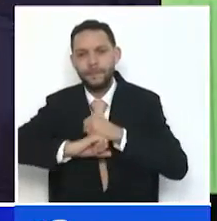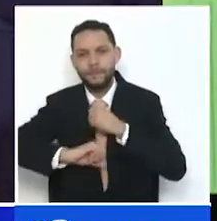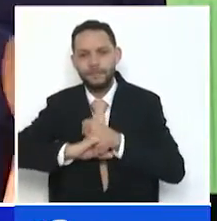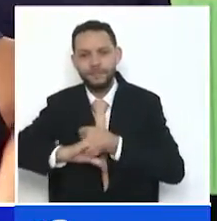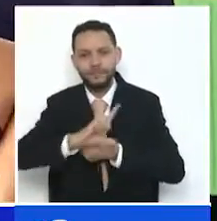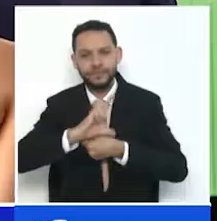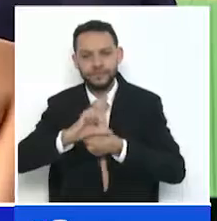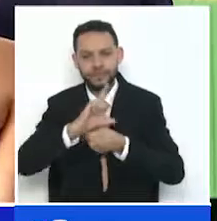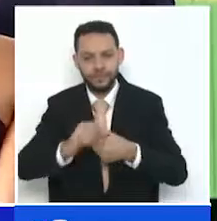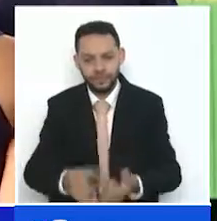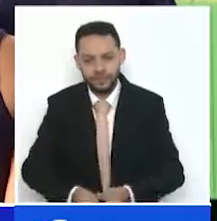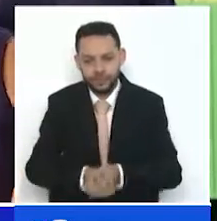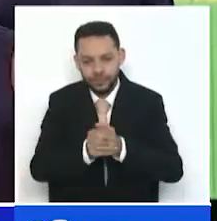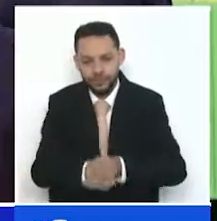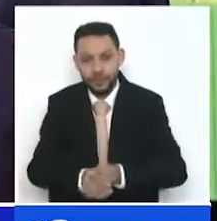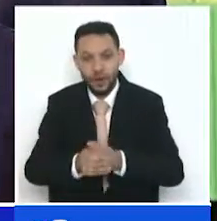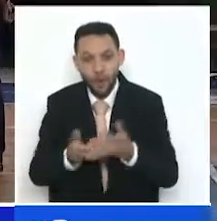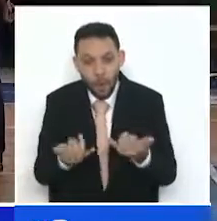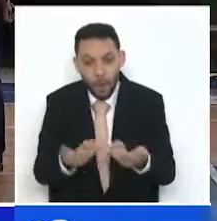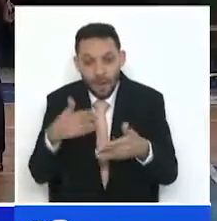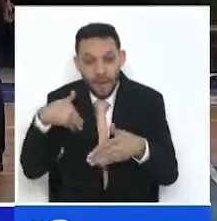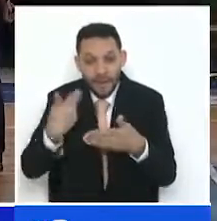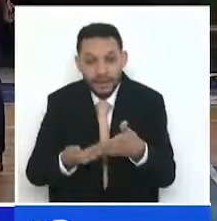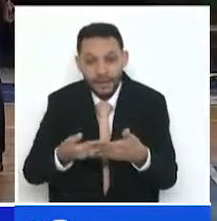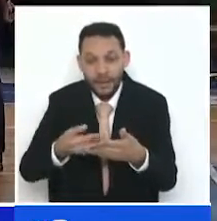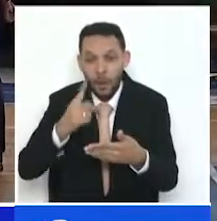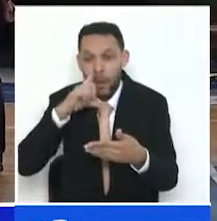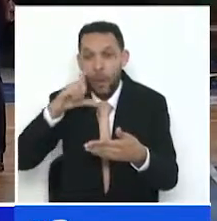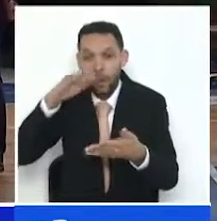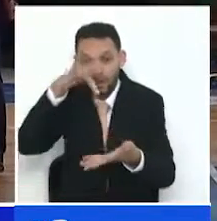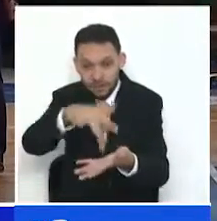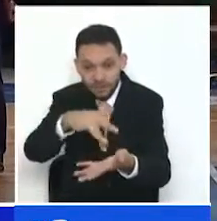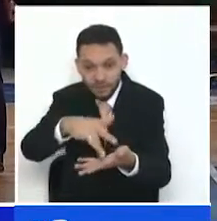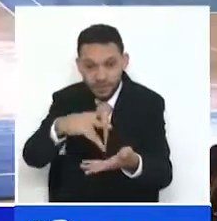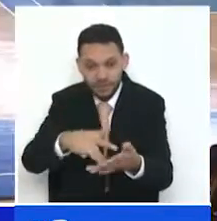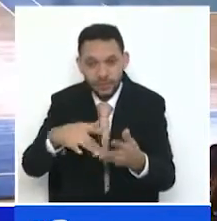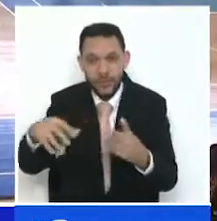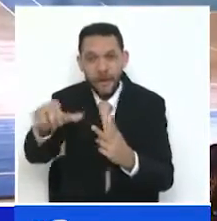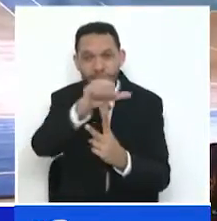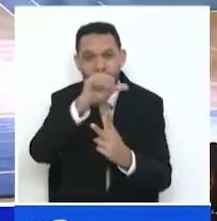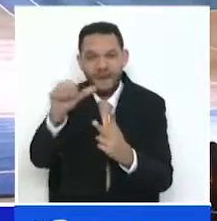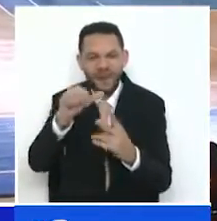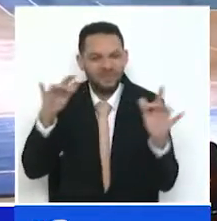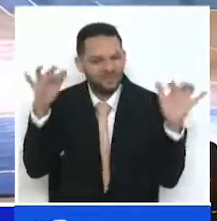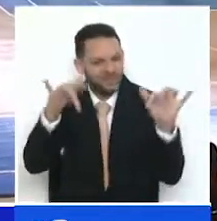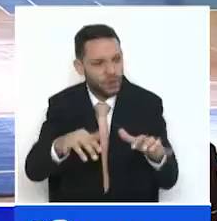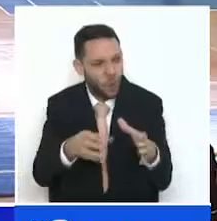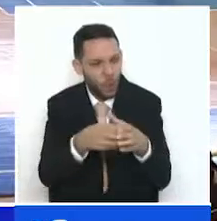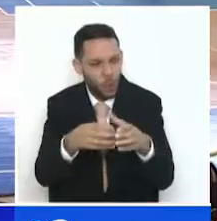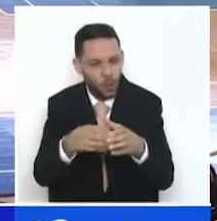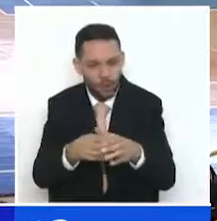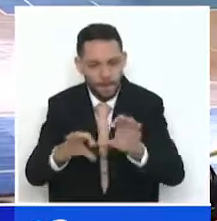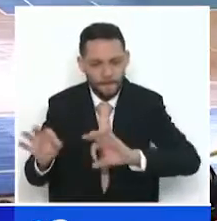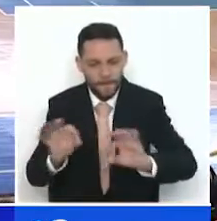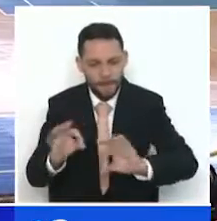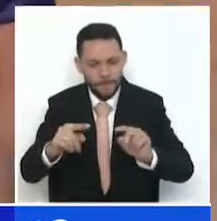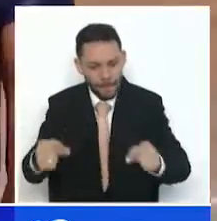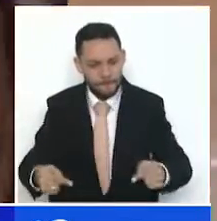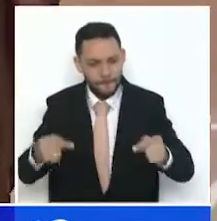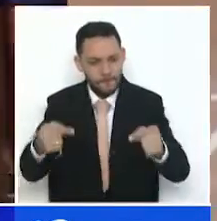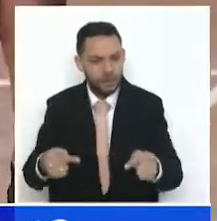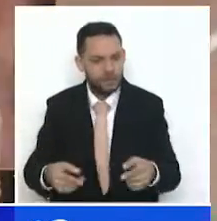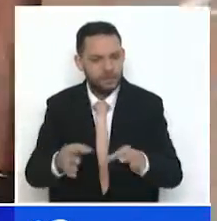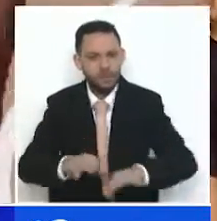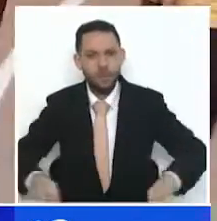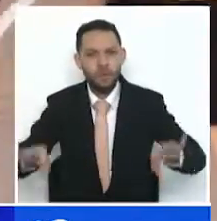del Quindío desde hoy hasta fin del mes de junio, la Selección Colombia de Voleibol Femenino categoría mayores estará concentrada como parte de su preparación antes a los próximos torneos y